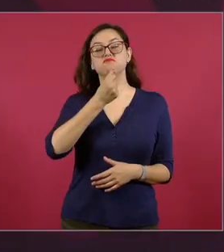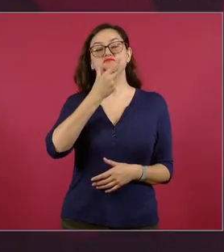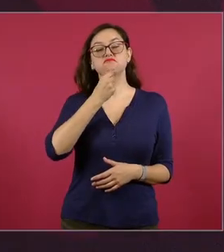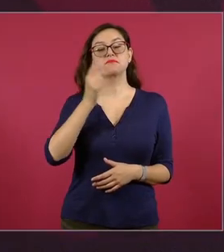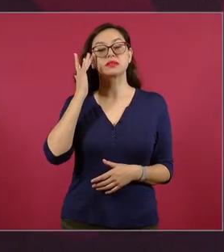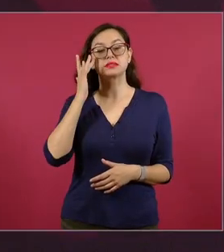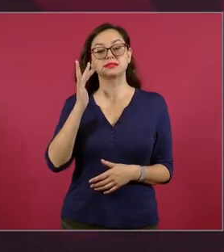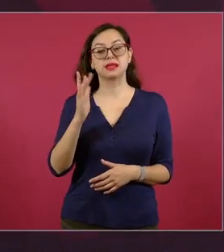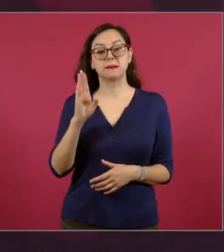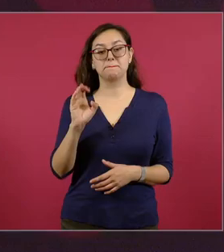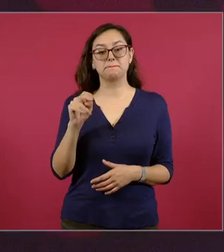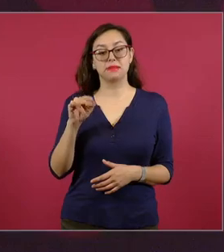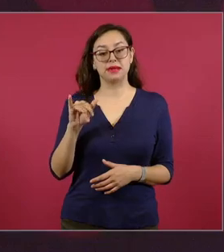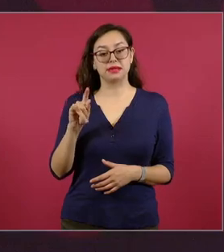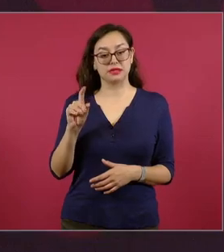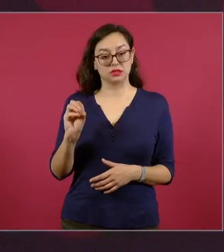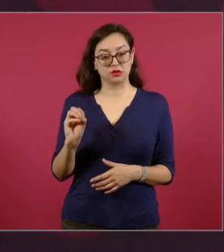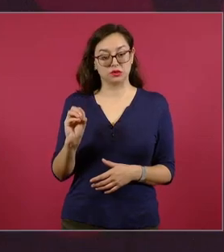que